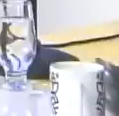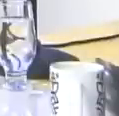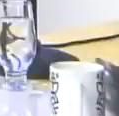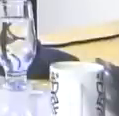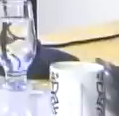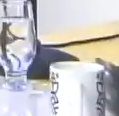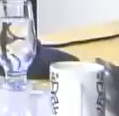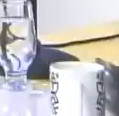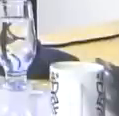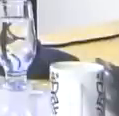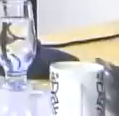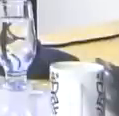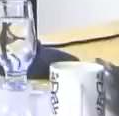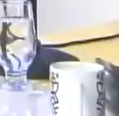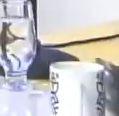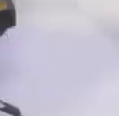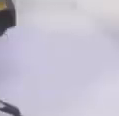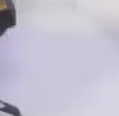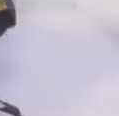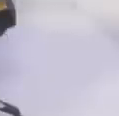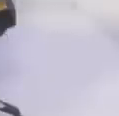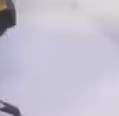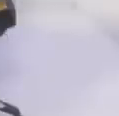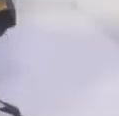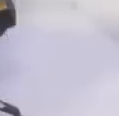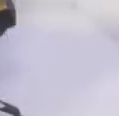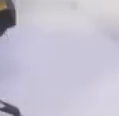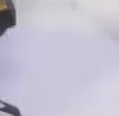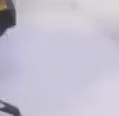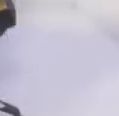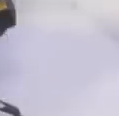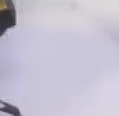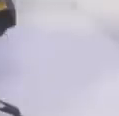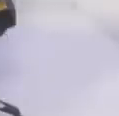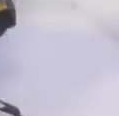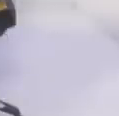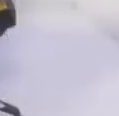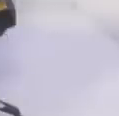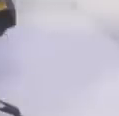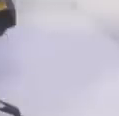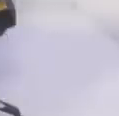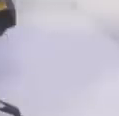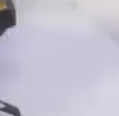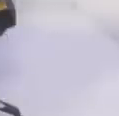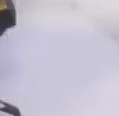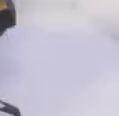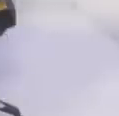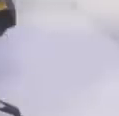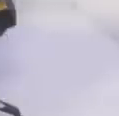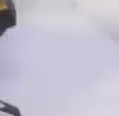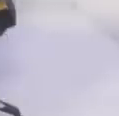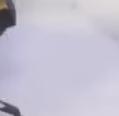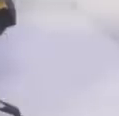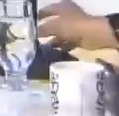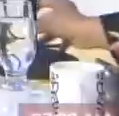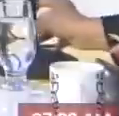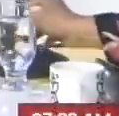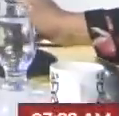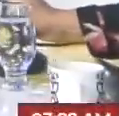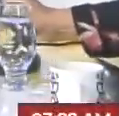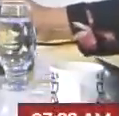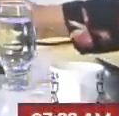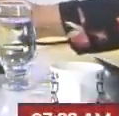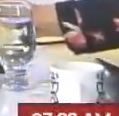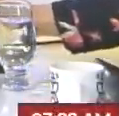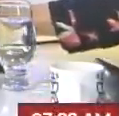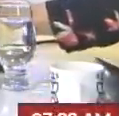Integración de la Asamblea Nacional, entre otras responsabilidades también en la Asamblea. ¿Cómo está? Bienvenido, ¿cómo buenos está, días? ¿Cómo están, mis distinguidos amigos? ¿Cómo están ahí? ¿Cómo